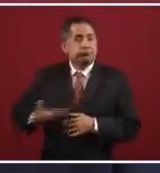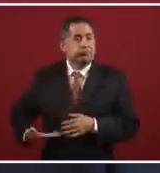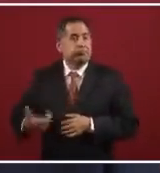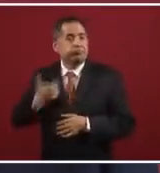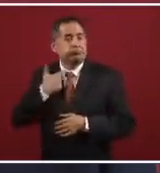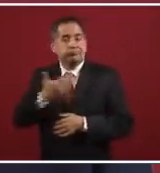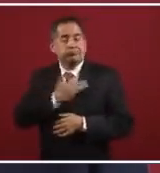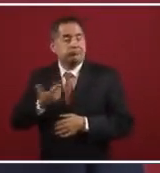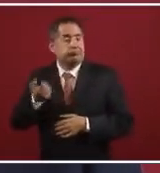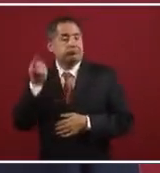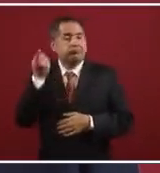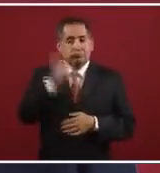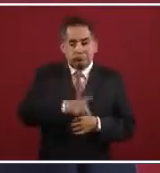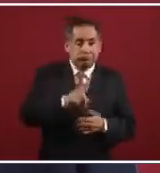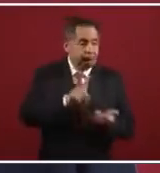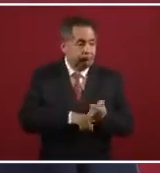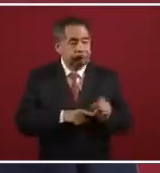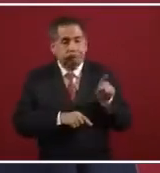para no